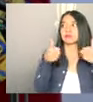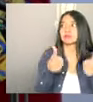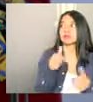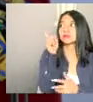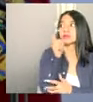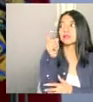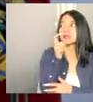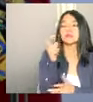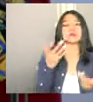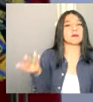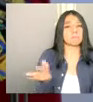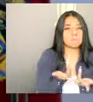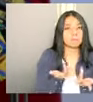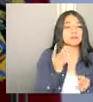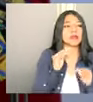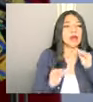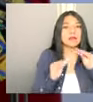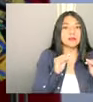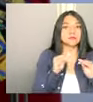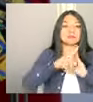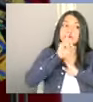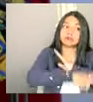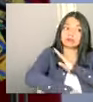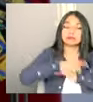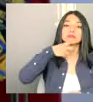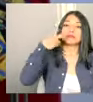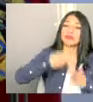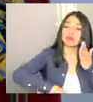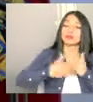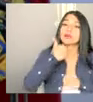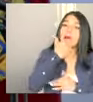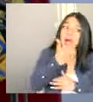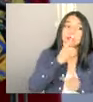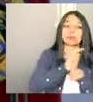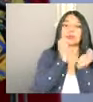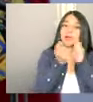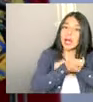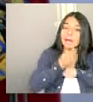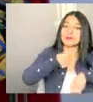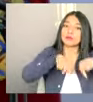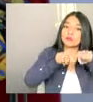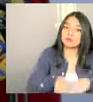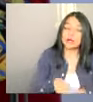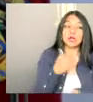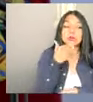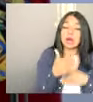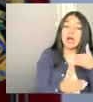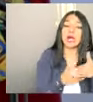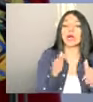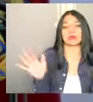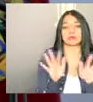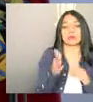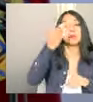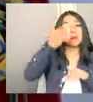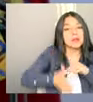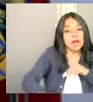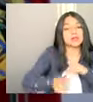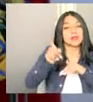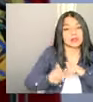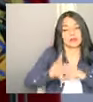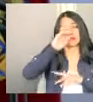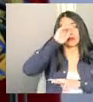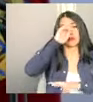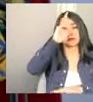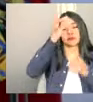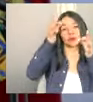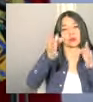necesitaríamos poner advertencias, sanciones o multas porque se esté, digamos, porque no se esté cumpliendo los plazos contractuales, usted no